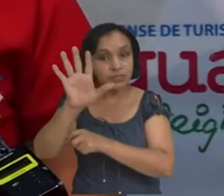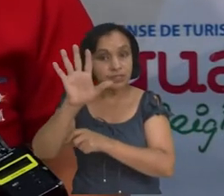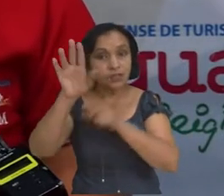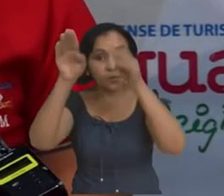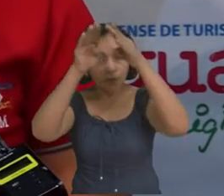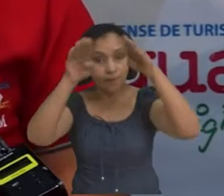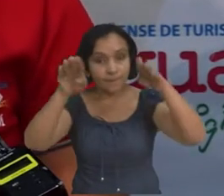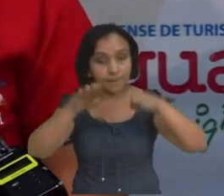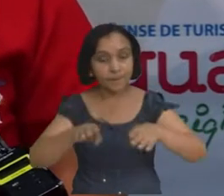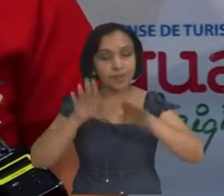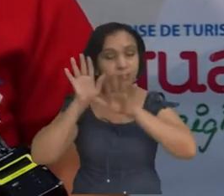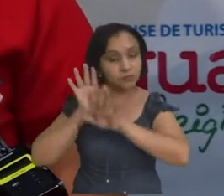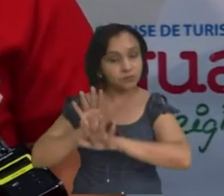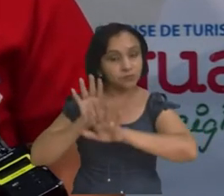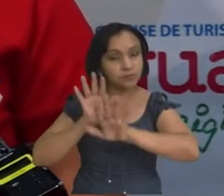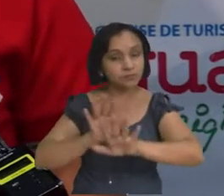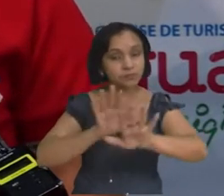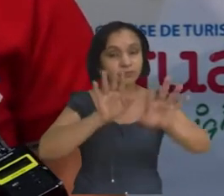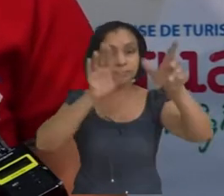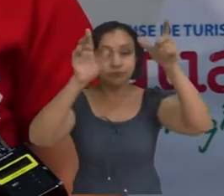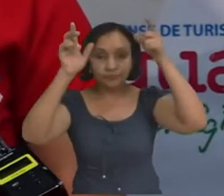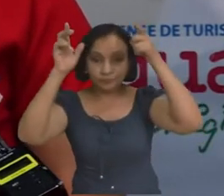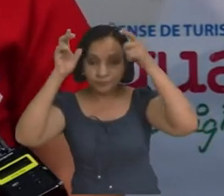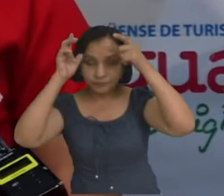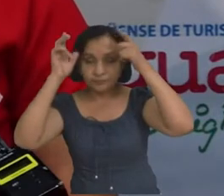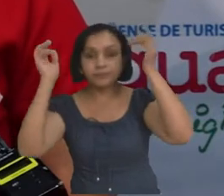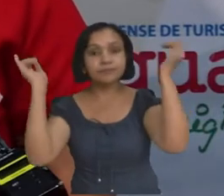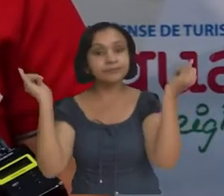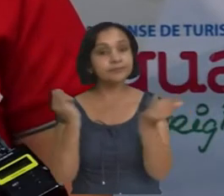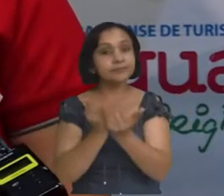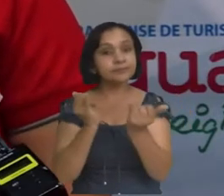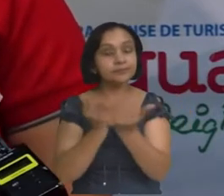también procesiones, coronaciones de reina y también